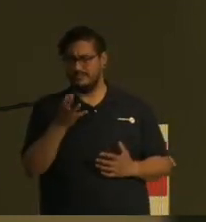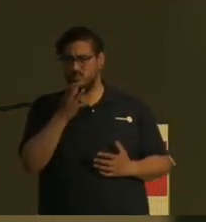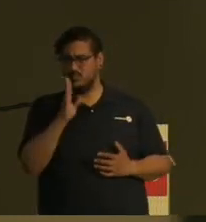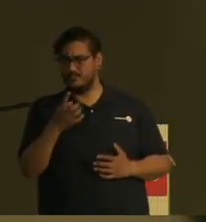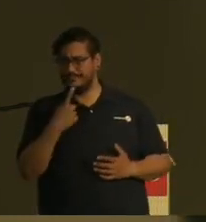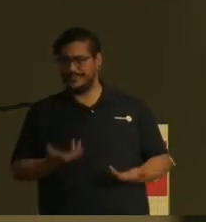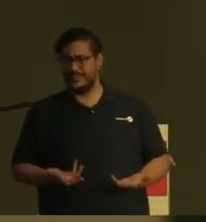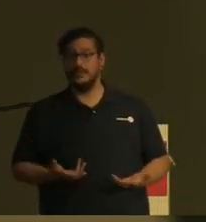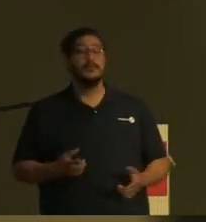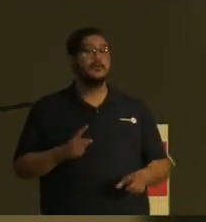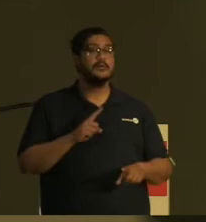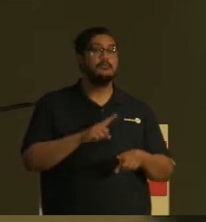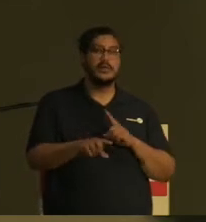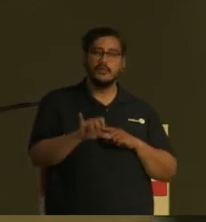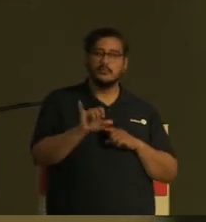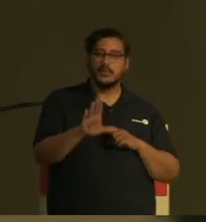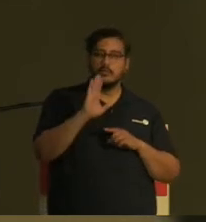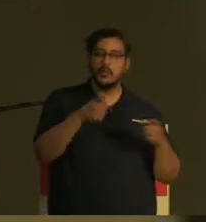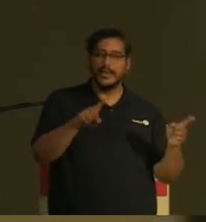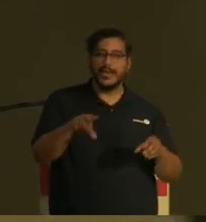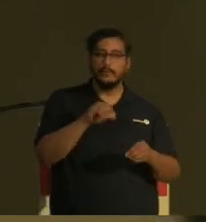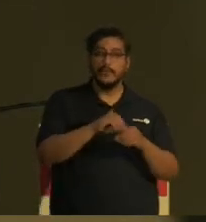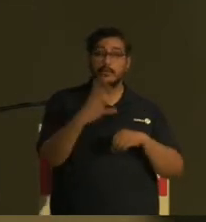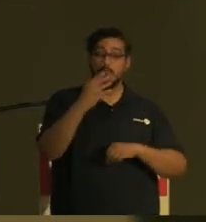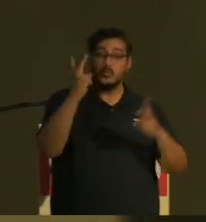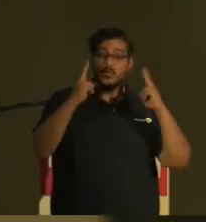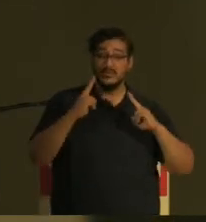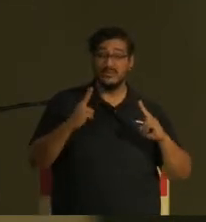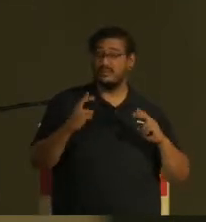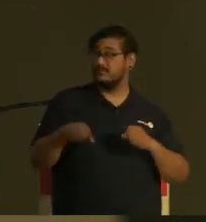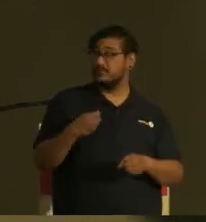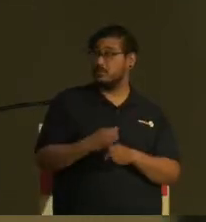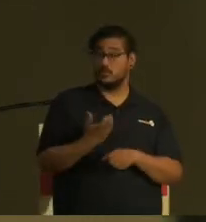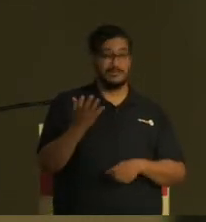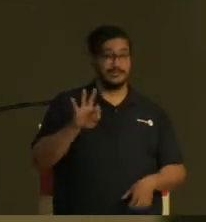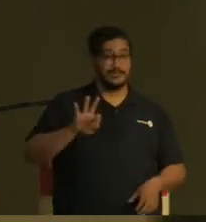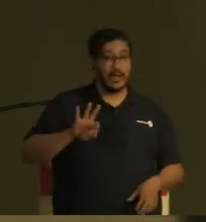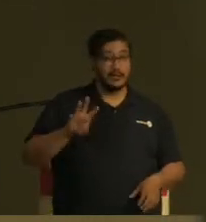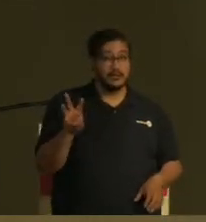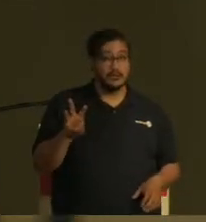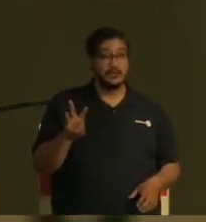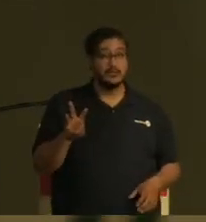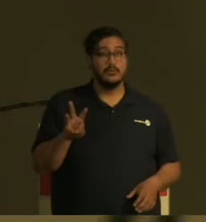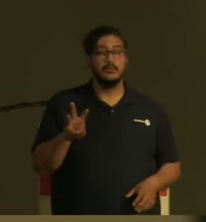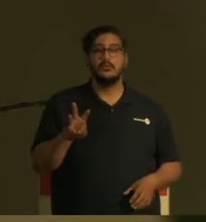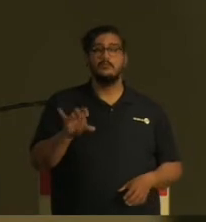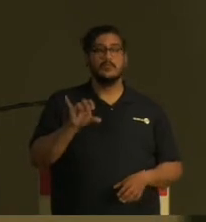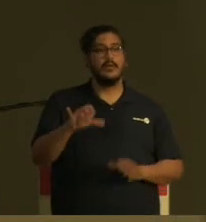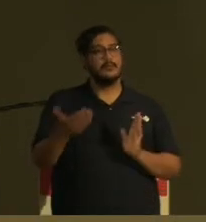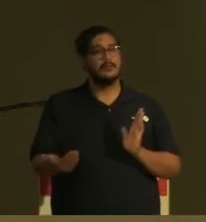la escenografía que ocurre en Salón de Belleza en el año 96 volvió a